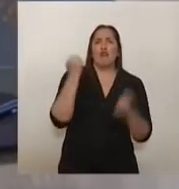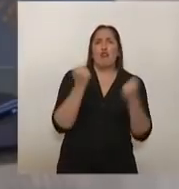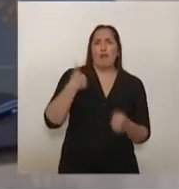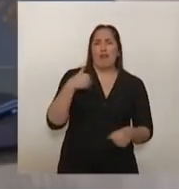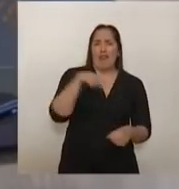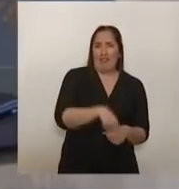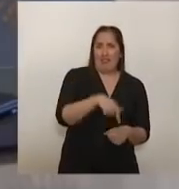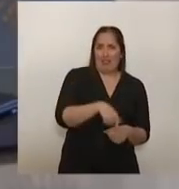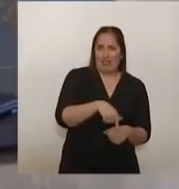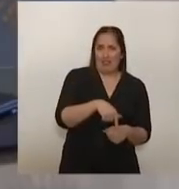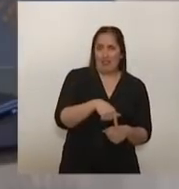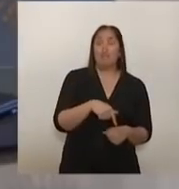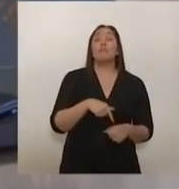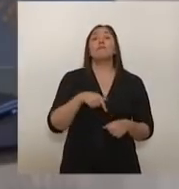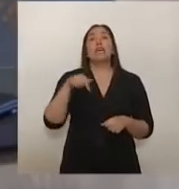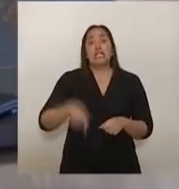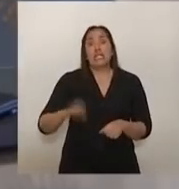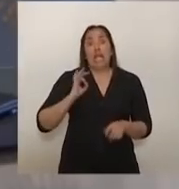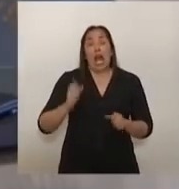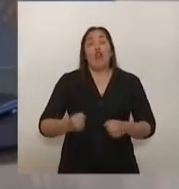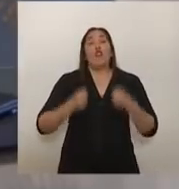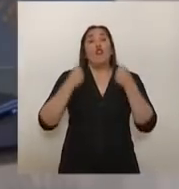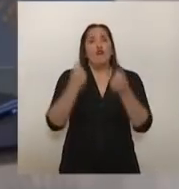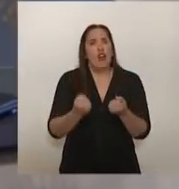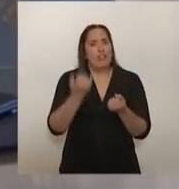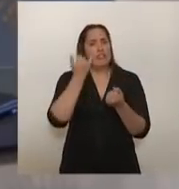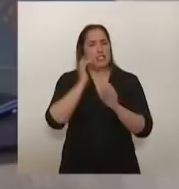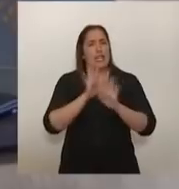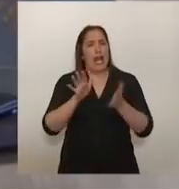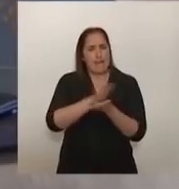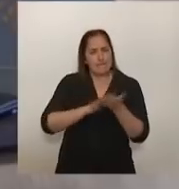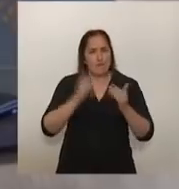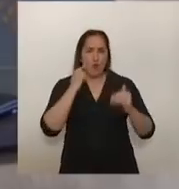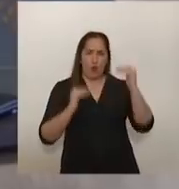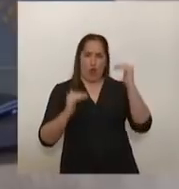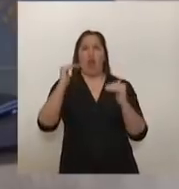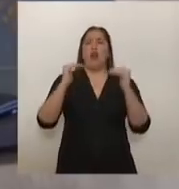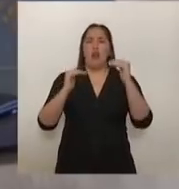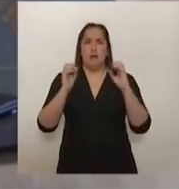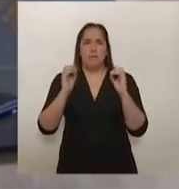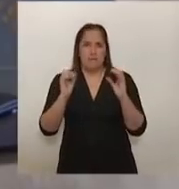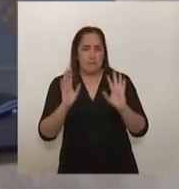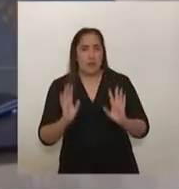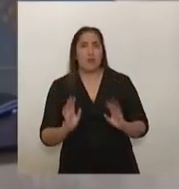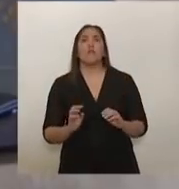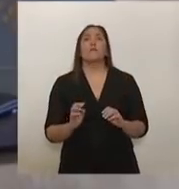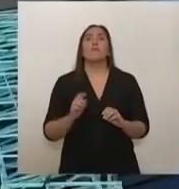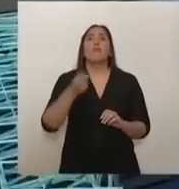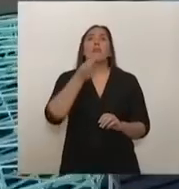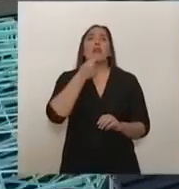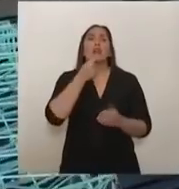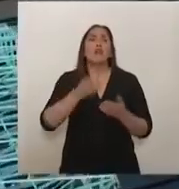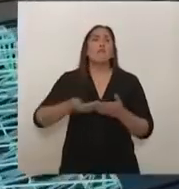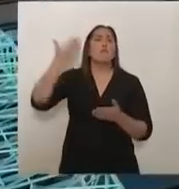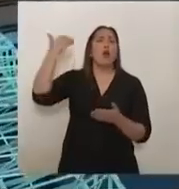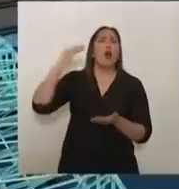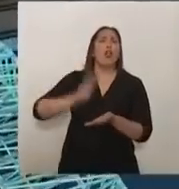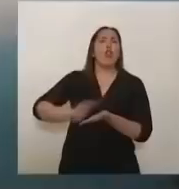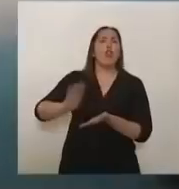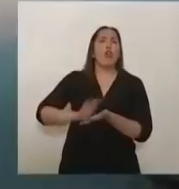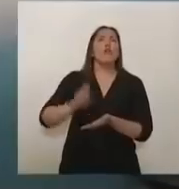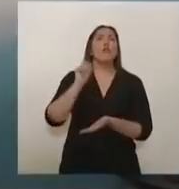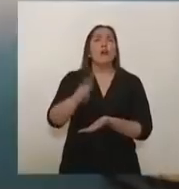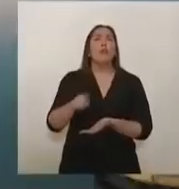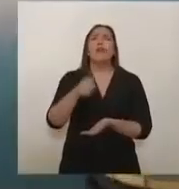año, después de un gran esfuerzo, ya casi no tenemos. Un ejemplo de deudas anteriores es la estatización de